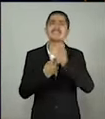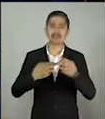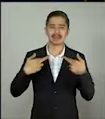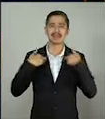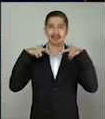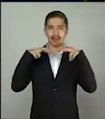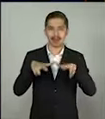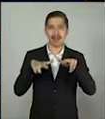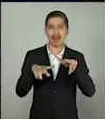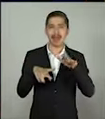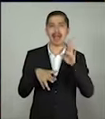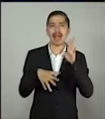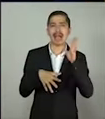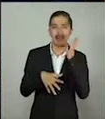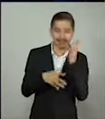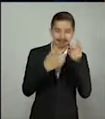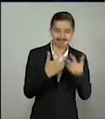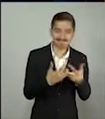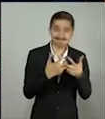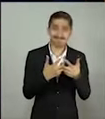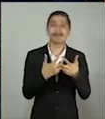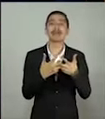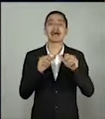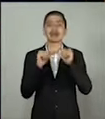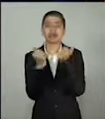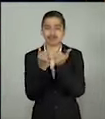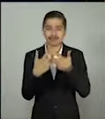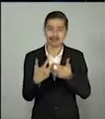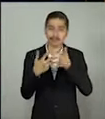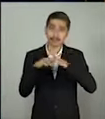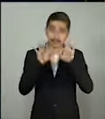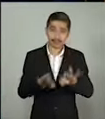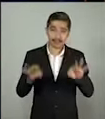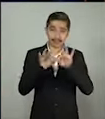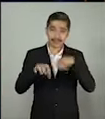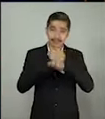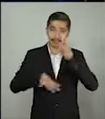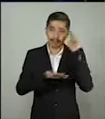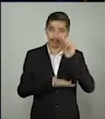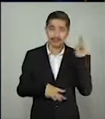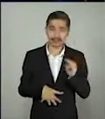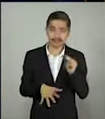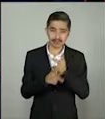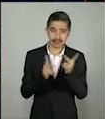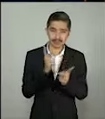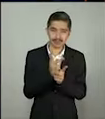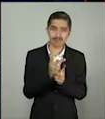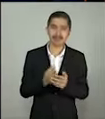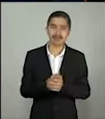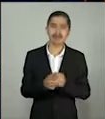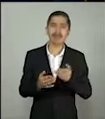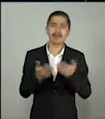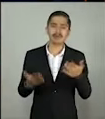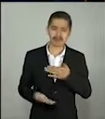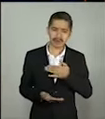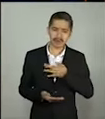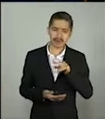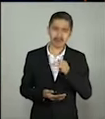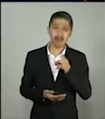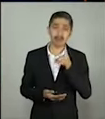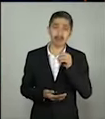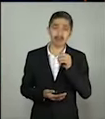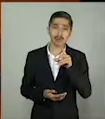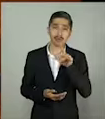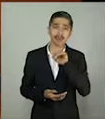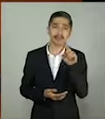juntos representan las cámaras y asociaciones más importantes del sector productivo de Michoacán. Están